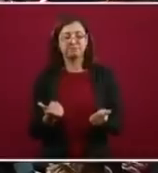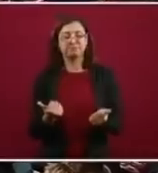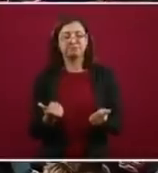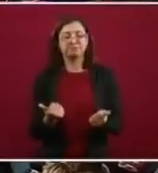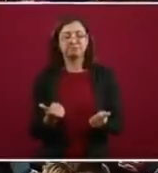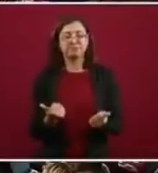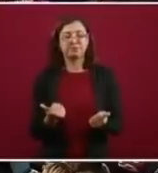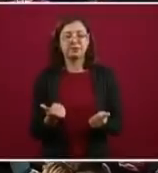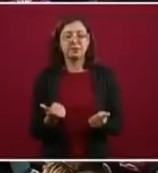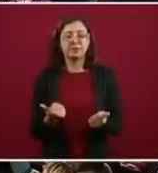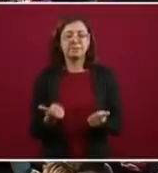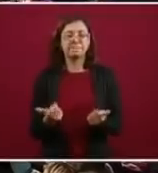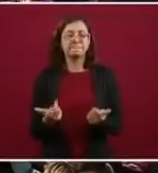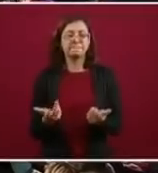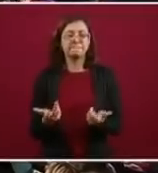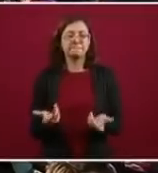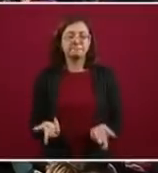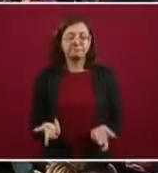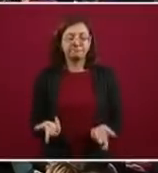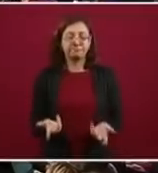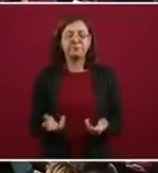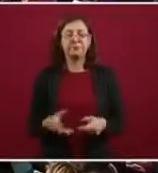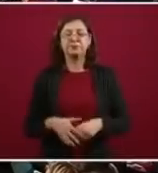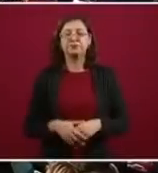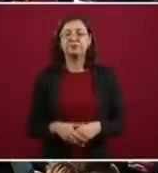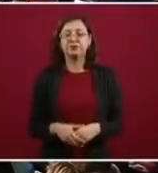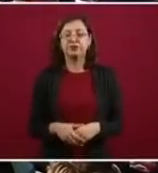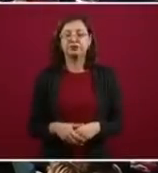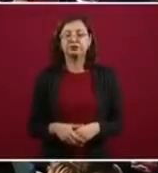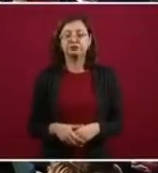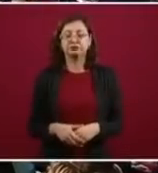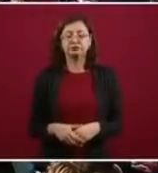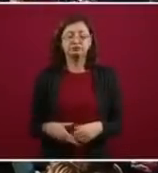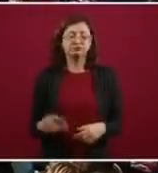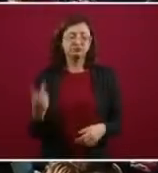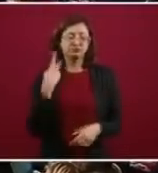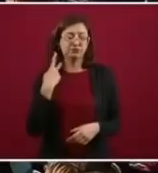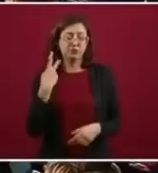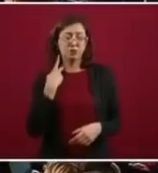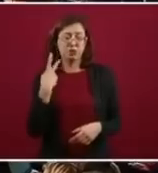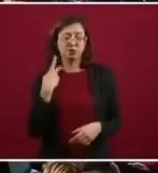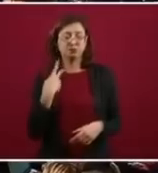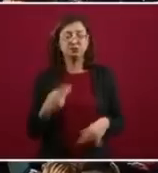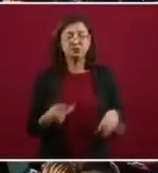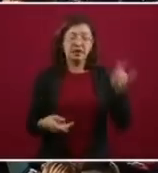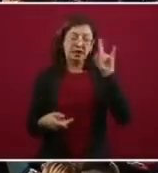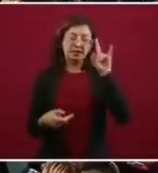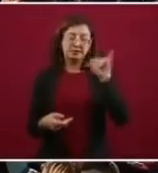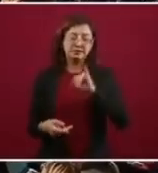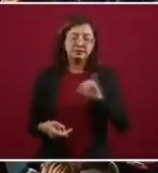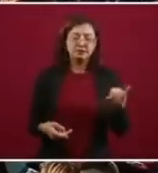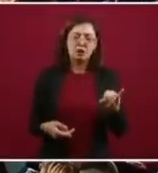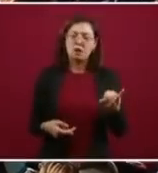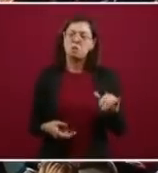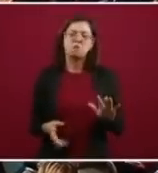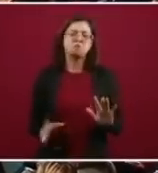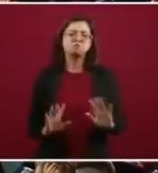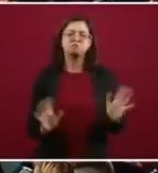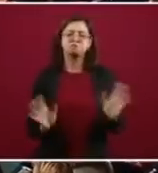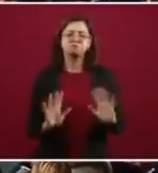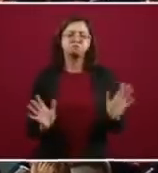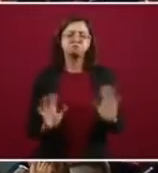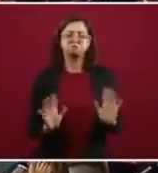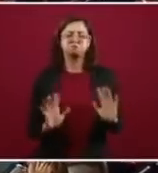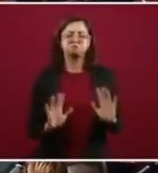propio de una corriente de izquierda. Eso tiene que ver más con el